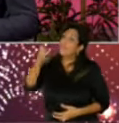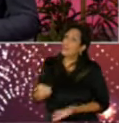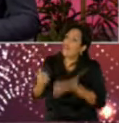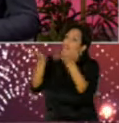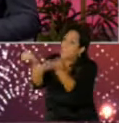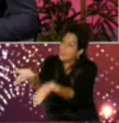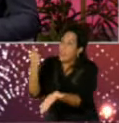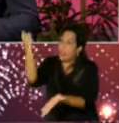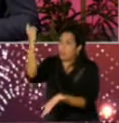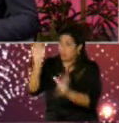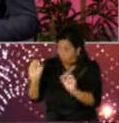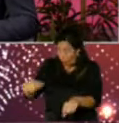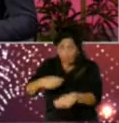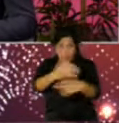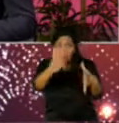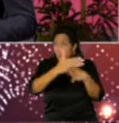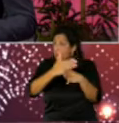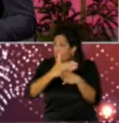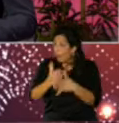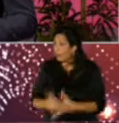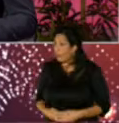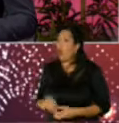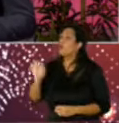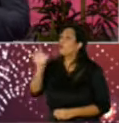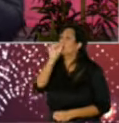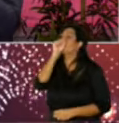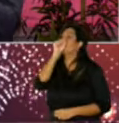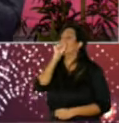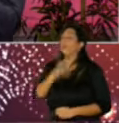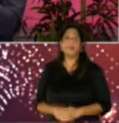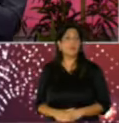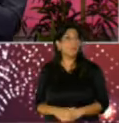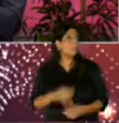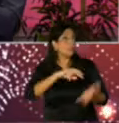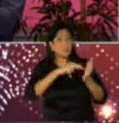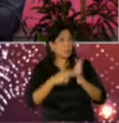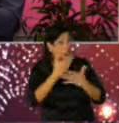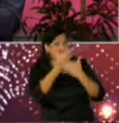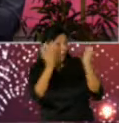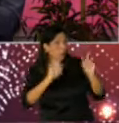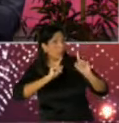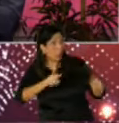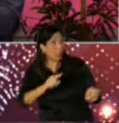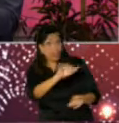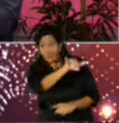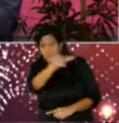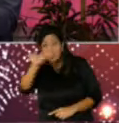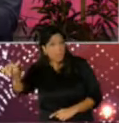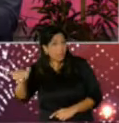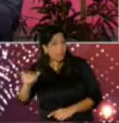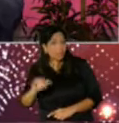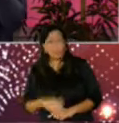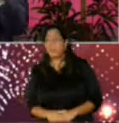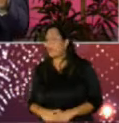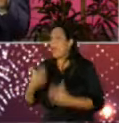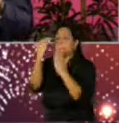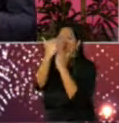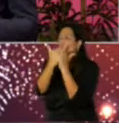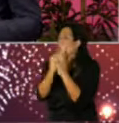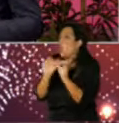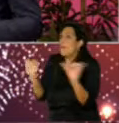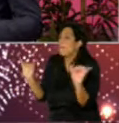algo que puede salvar vidas, ¿qué vas a hacer? ¿Te quedas con ellos o lo pasas? No tiene una respuesta de por qué no se sigue el mismo protocolo con esas pruebas. Los protocolos son